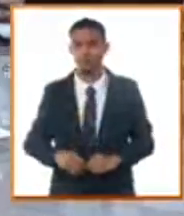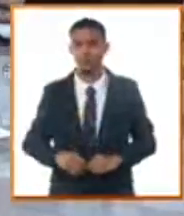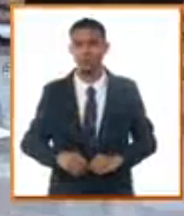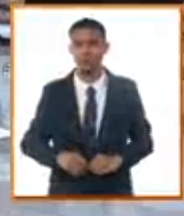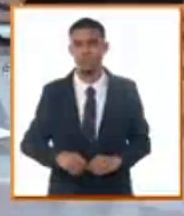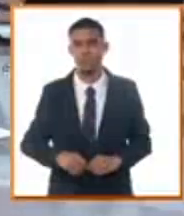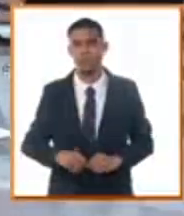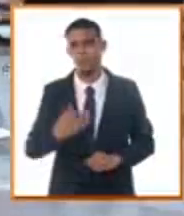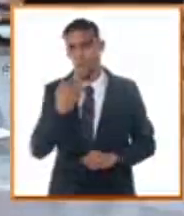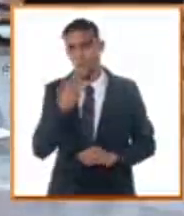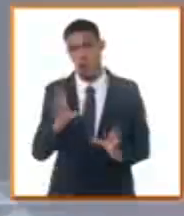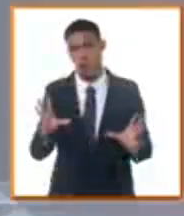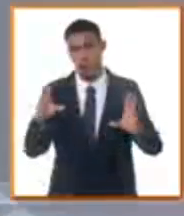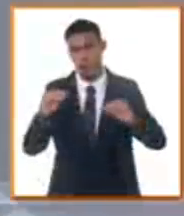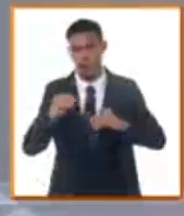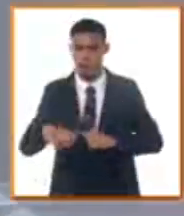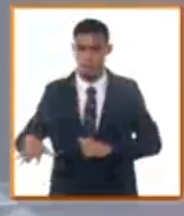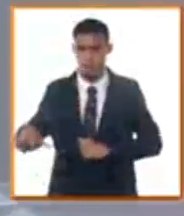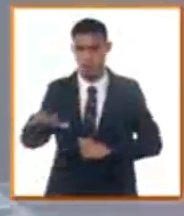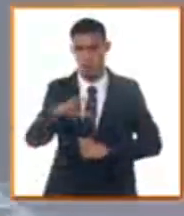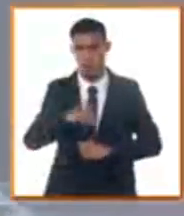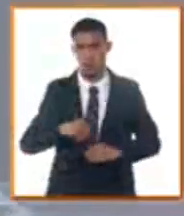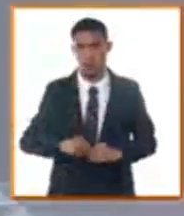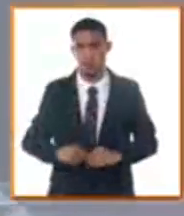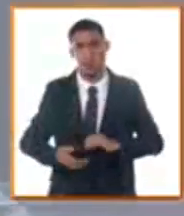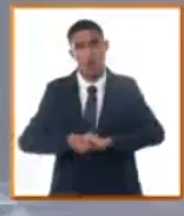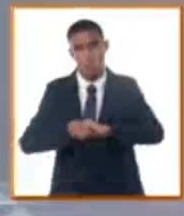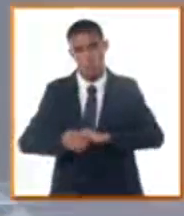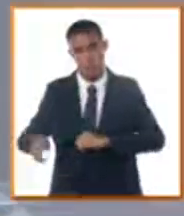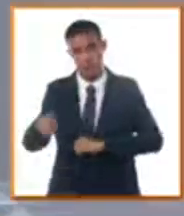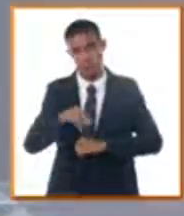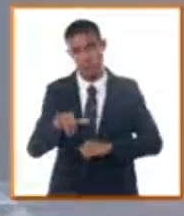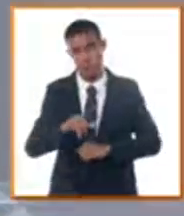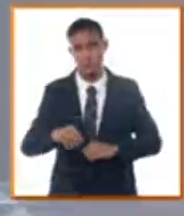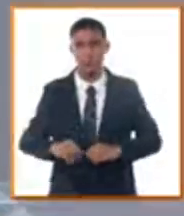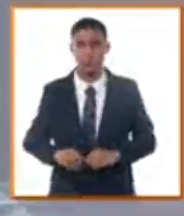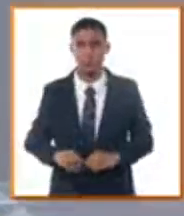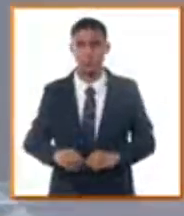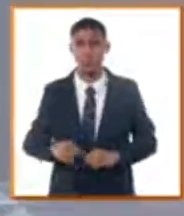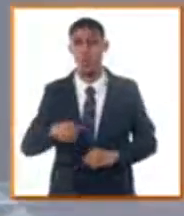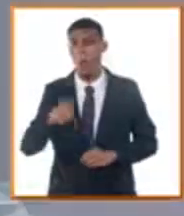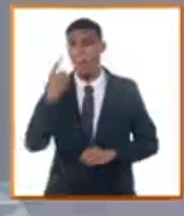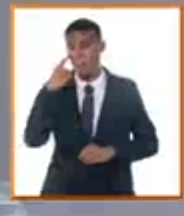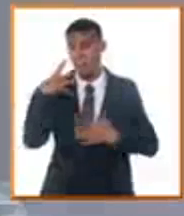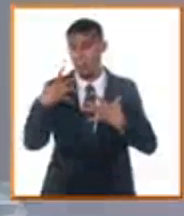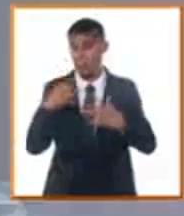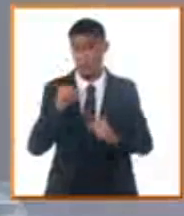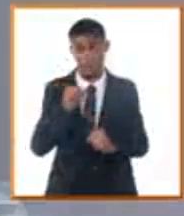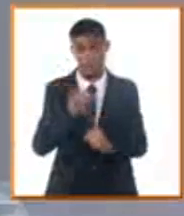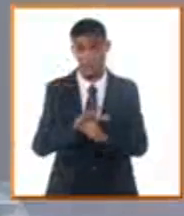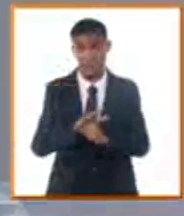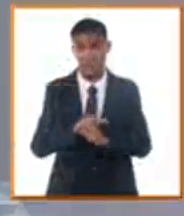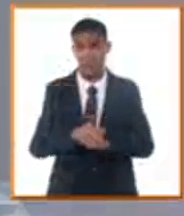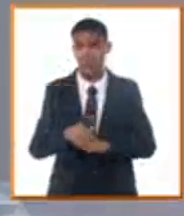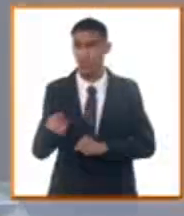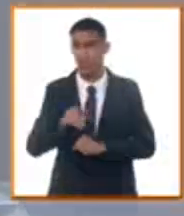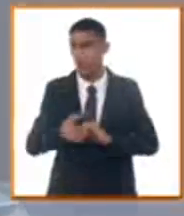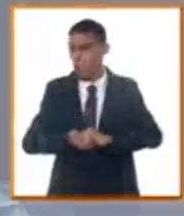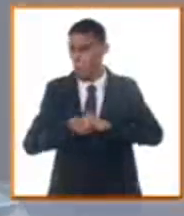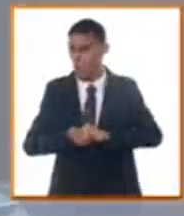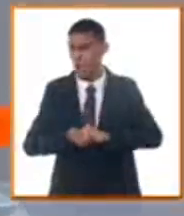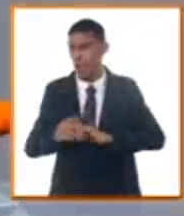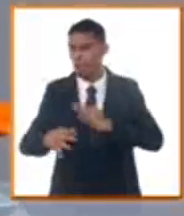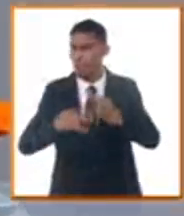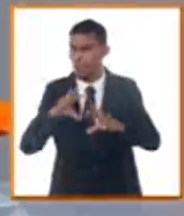Sí, buenas noches, Randy, al resto de los televidentes. Yo creo que es importante, a partir incluso de lo que han explicado los compañeros,